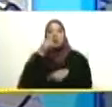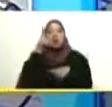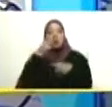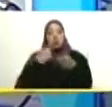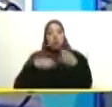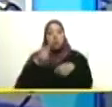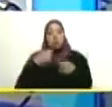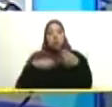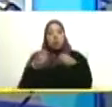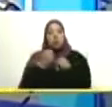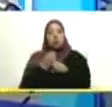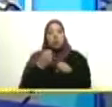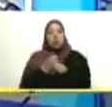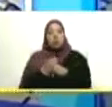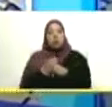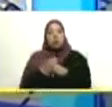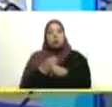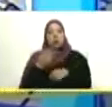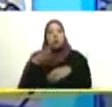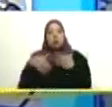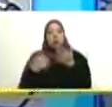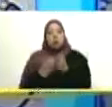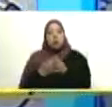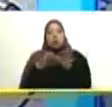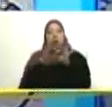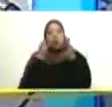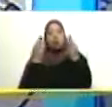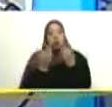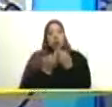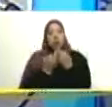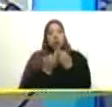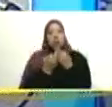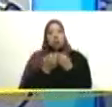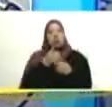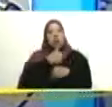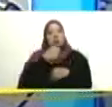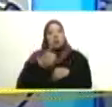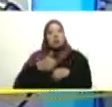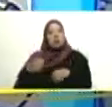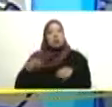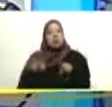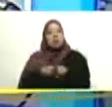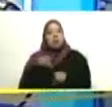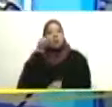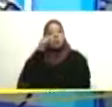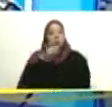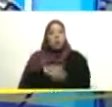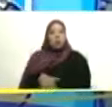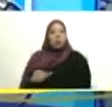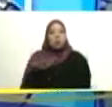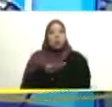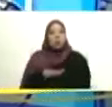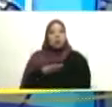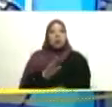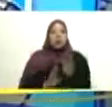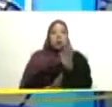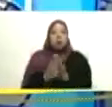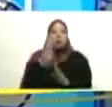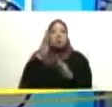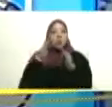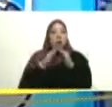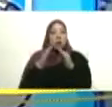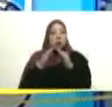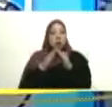interacción fuera de los centros poblados y cada familia, cada brigada del mismo pueblo construyó las viviendas.